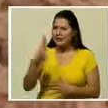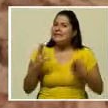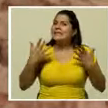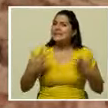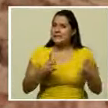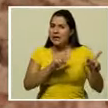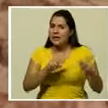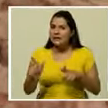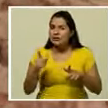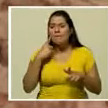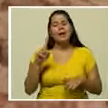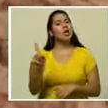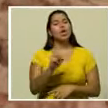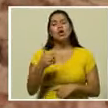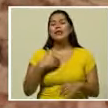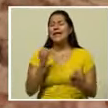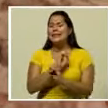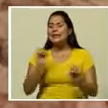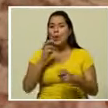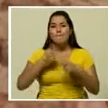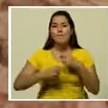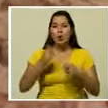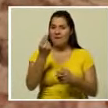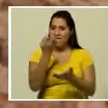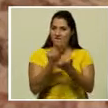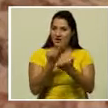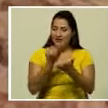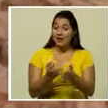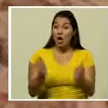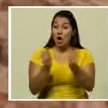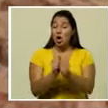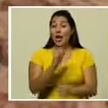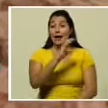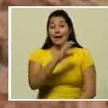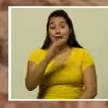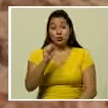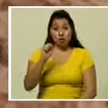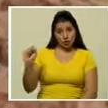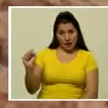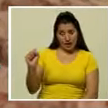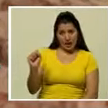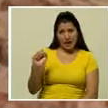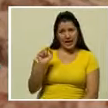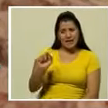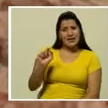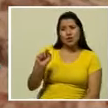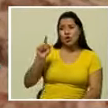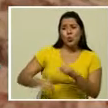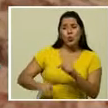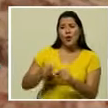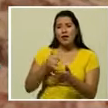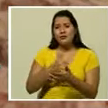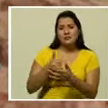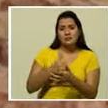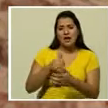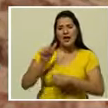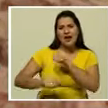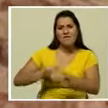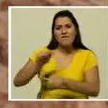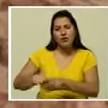haya absolutamente ningún problema financiero en la Caja Costarricense de Seguro Social que pueda debilitar el esfuerzo